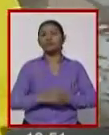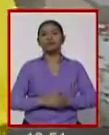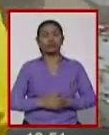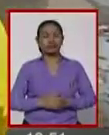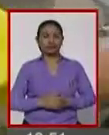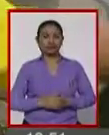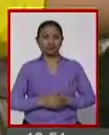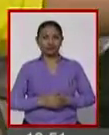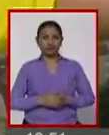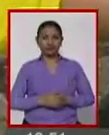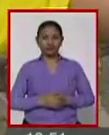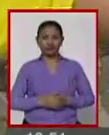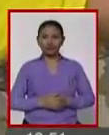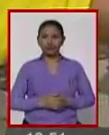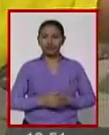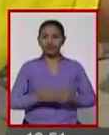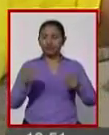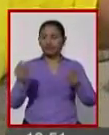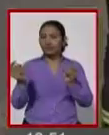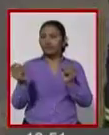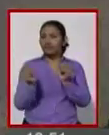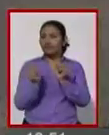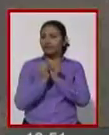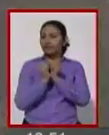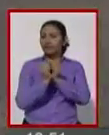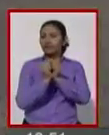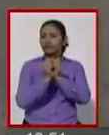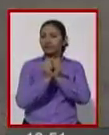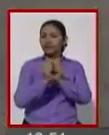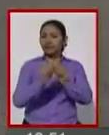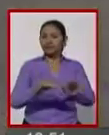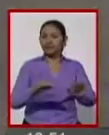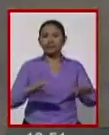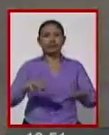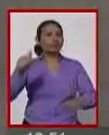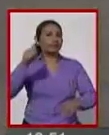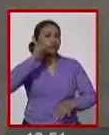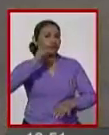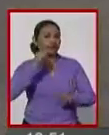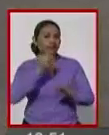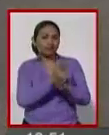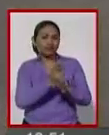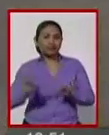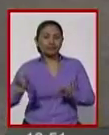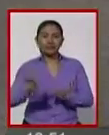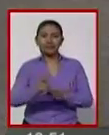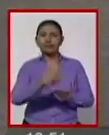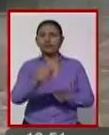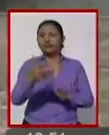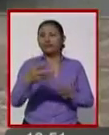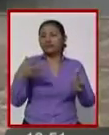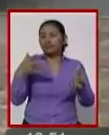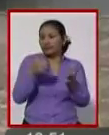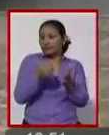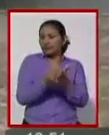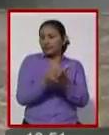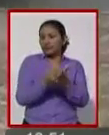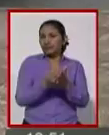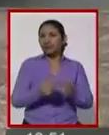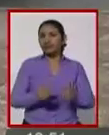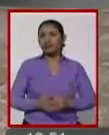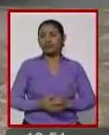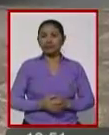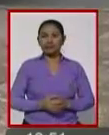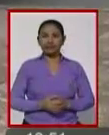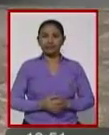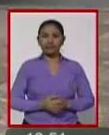acá. Y venía con su niñita y con su hermana. Y esta señora invadió carril porque el otro auto le chocó. El auto que está allá, ese